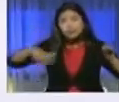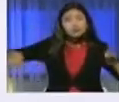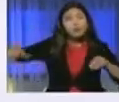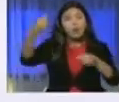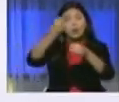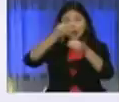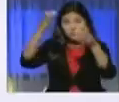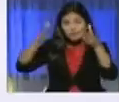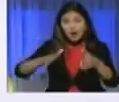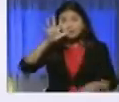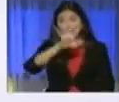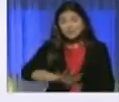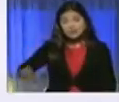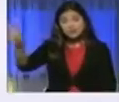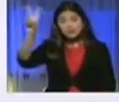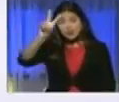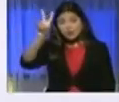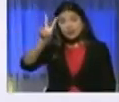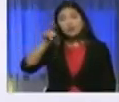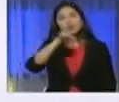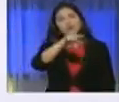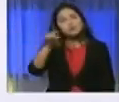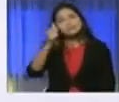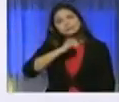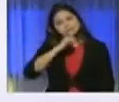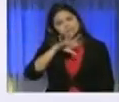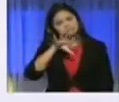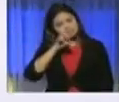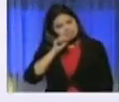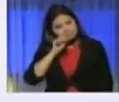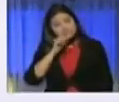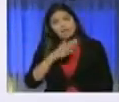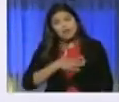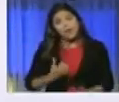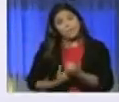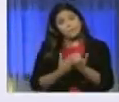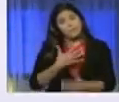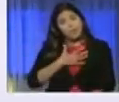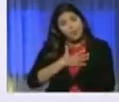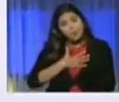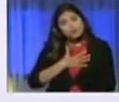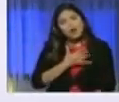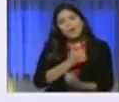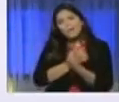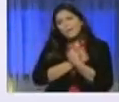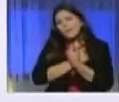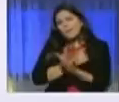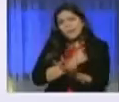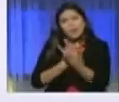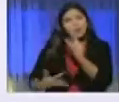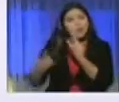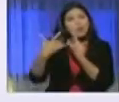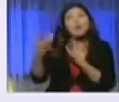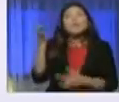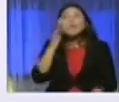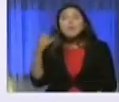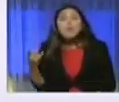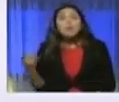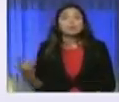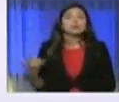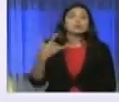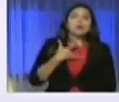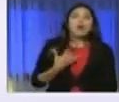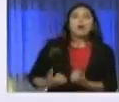trabajadora venezolana, toda la comprensión, todo el apoyo y todo el amor que me ha expresado esta mujer y su